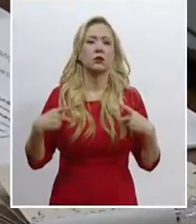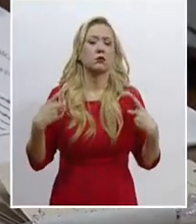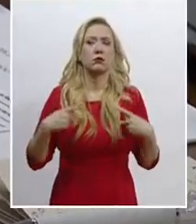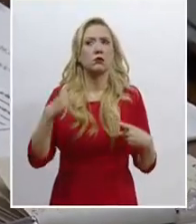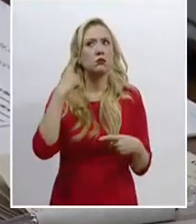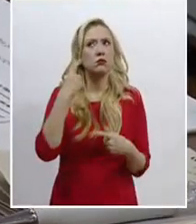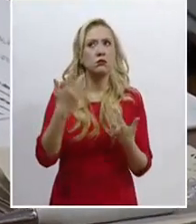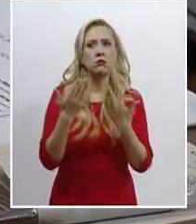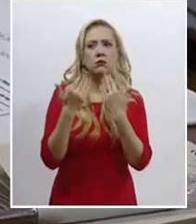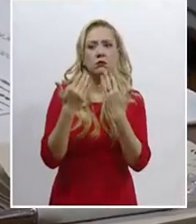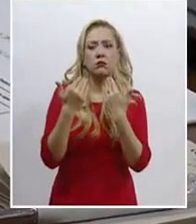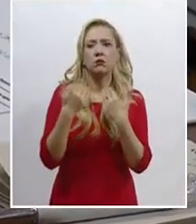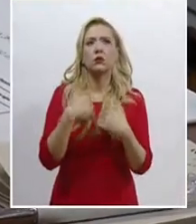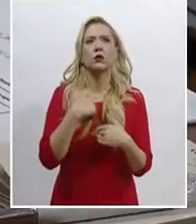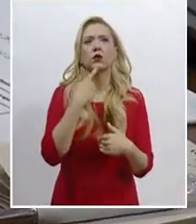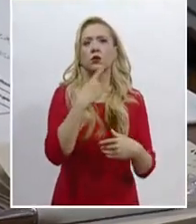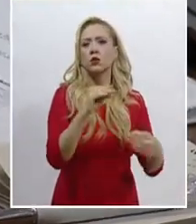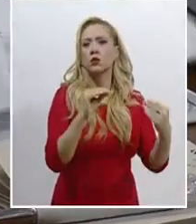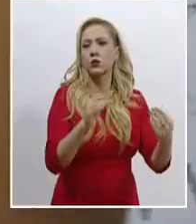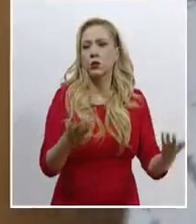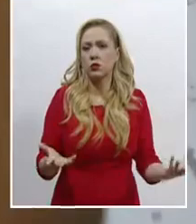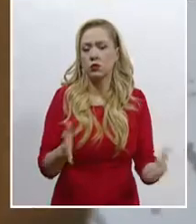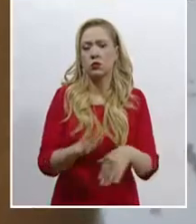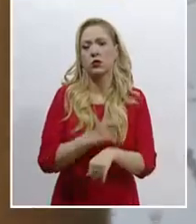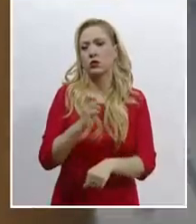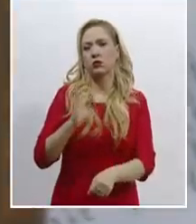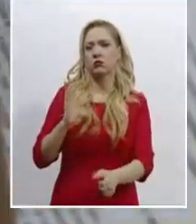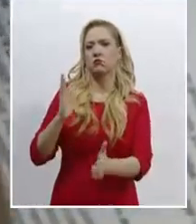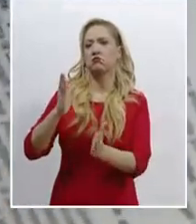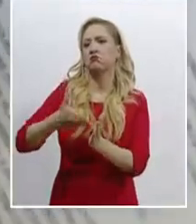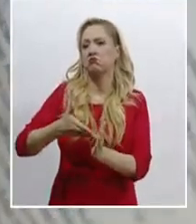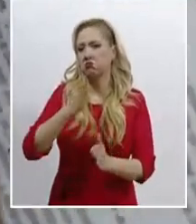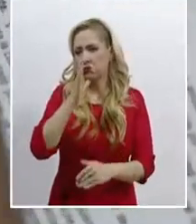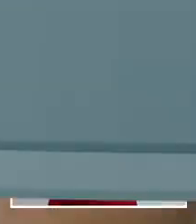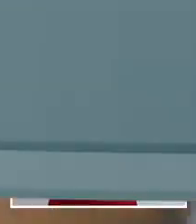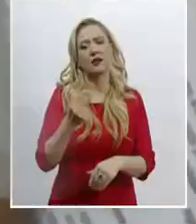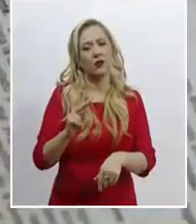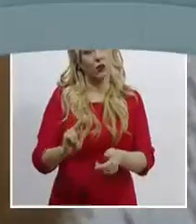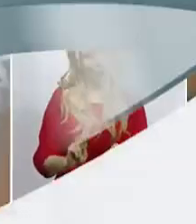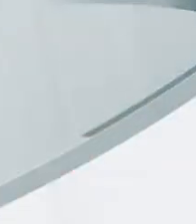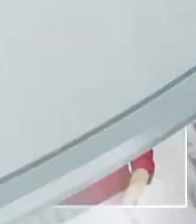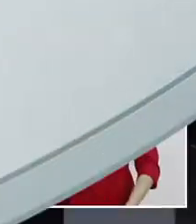acción civil, por lo que es improcedente una condena por daño punitivo.